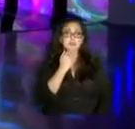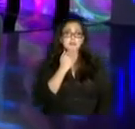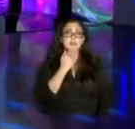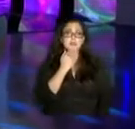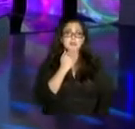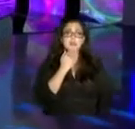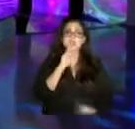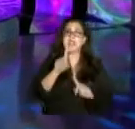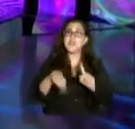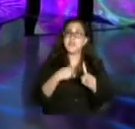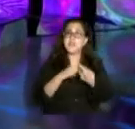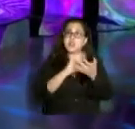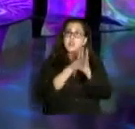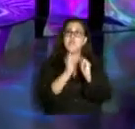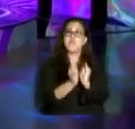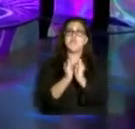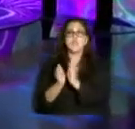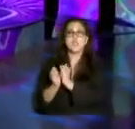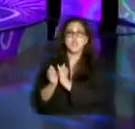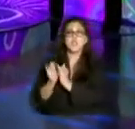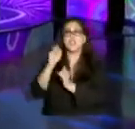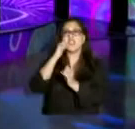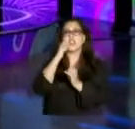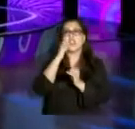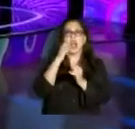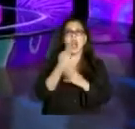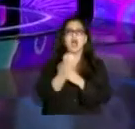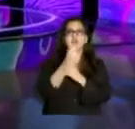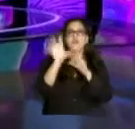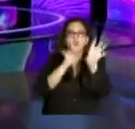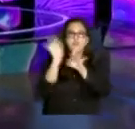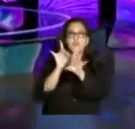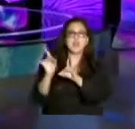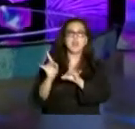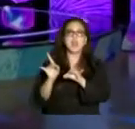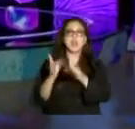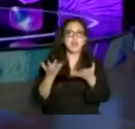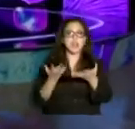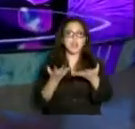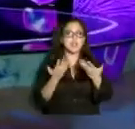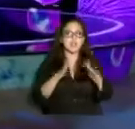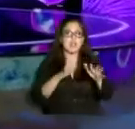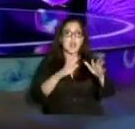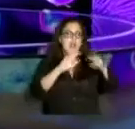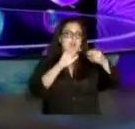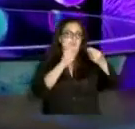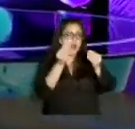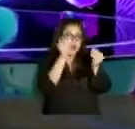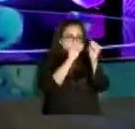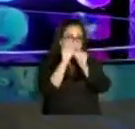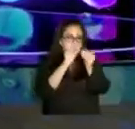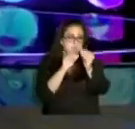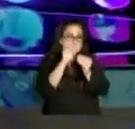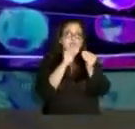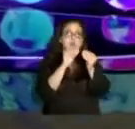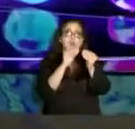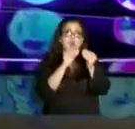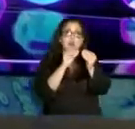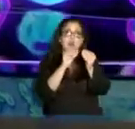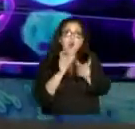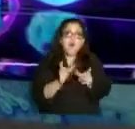adicionalmente, esta información contribuye a identificar los genes responsables de las enfermedades. Y a modo de